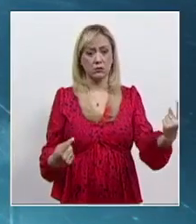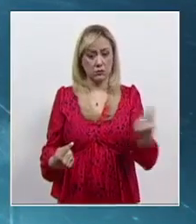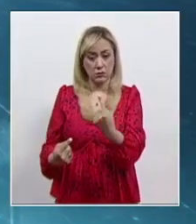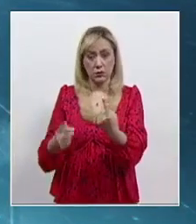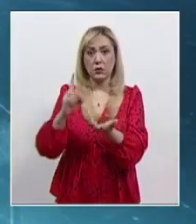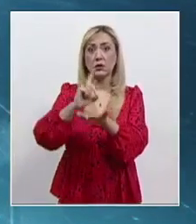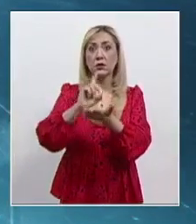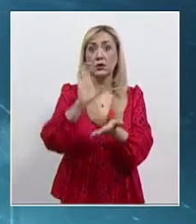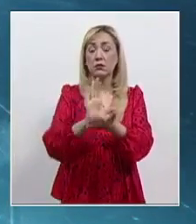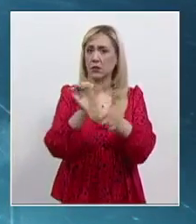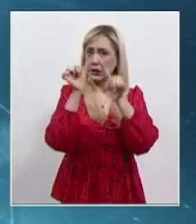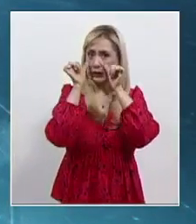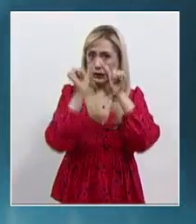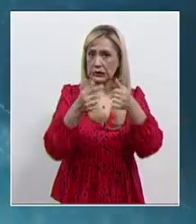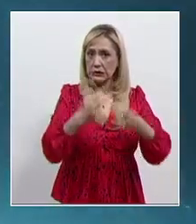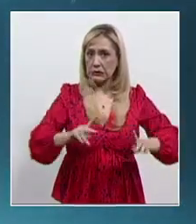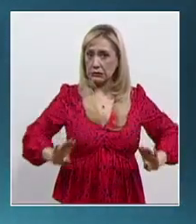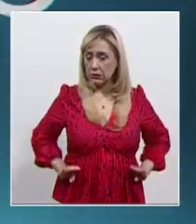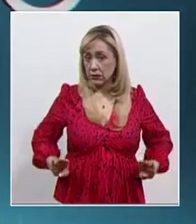comunidad.